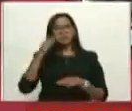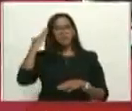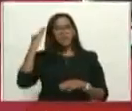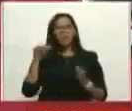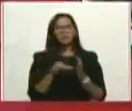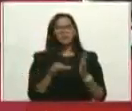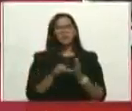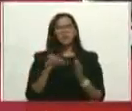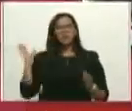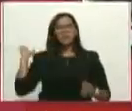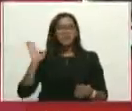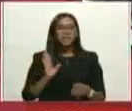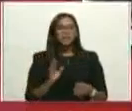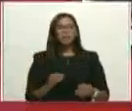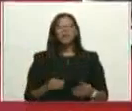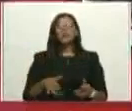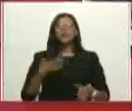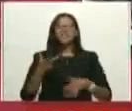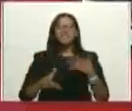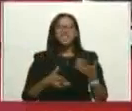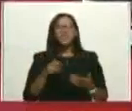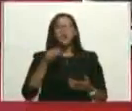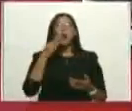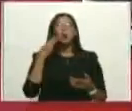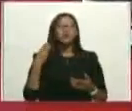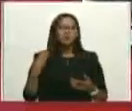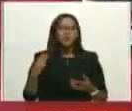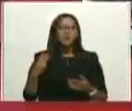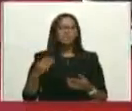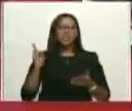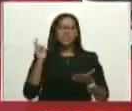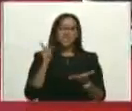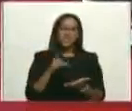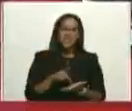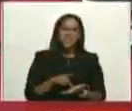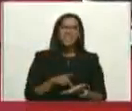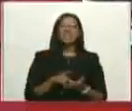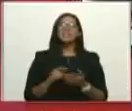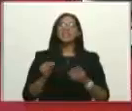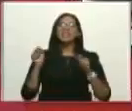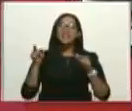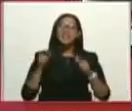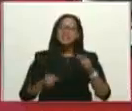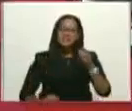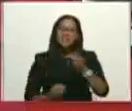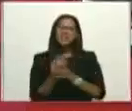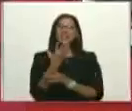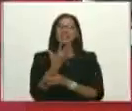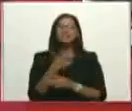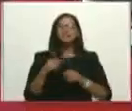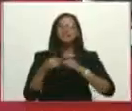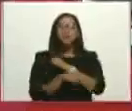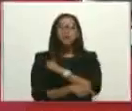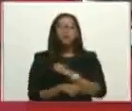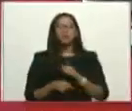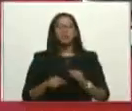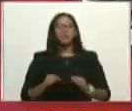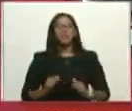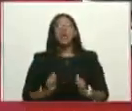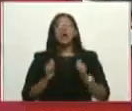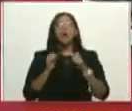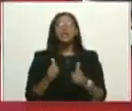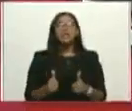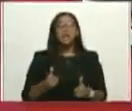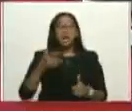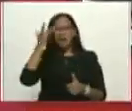dónde venimos y nos sentimos orgullosos de venir de esa raíz profunda, aborigen, de esa raíz